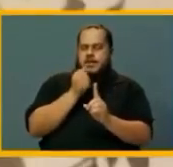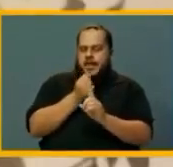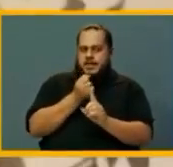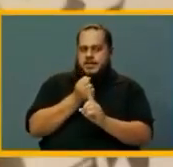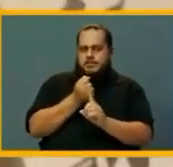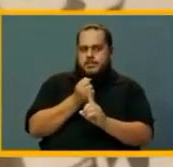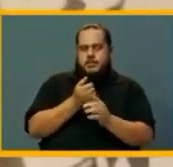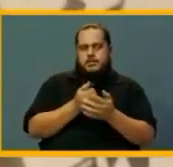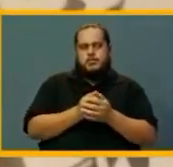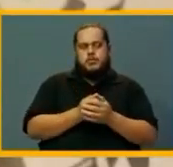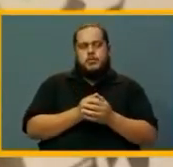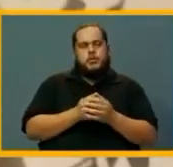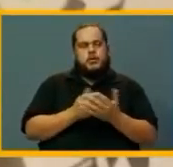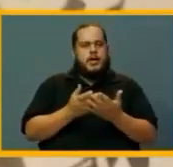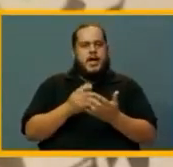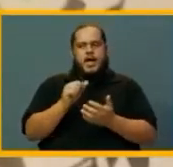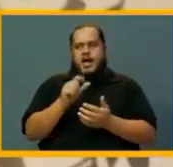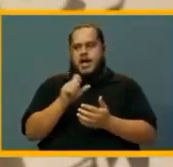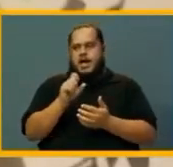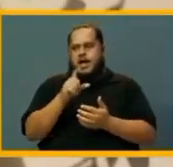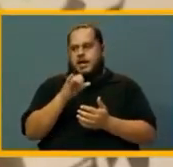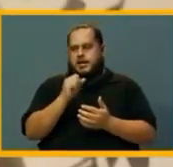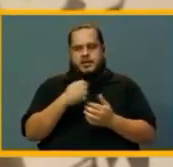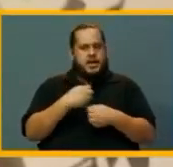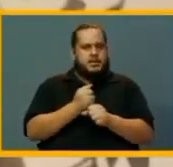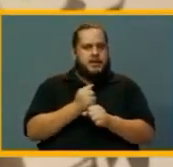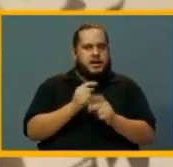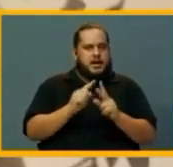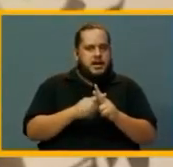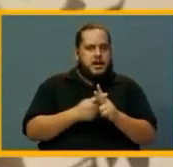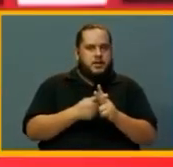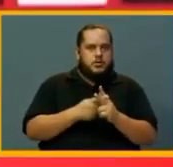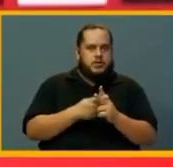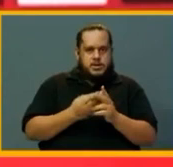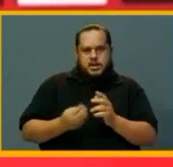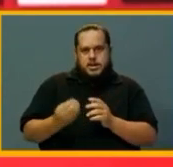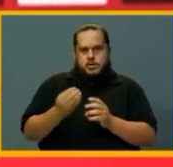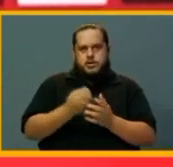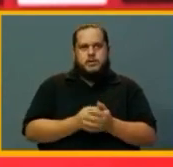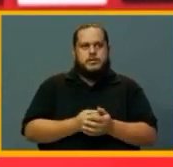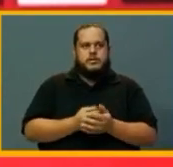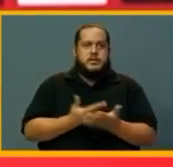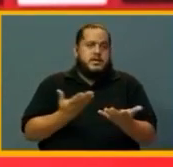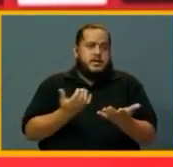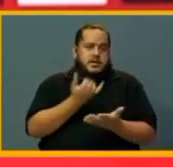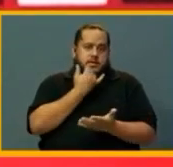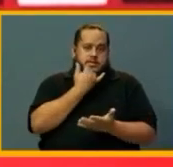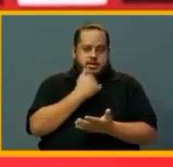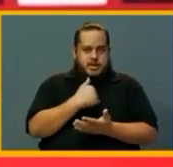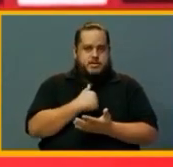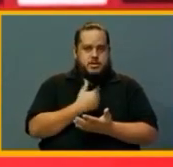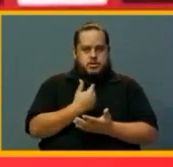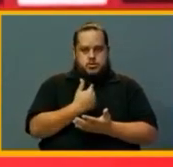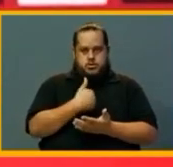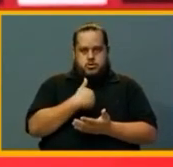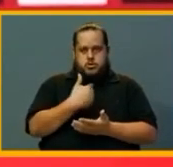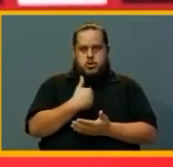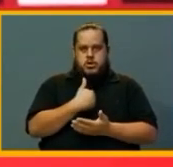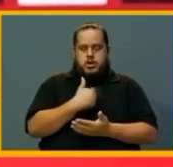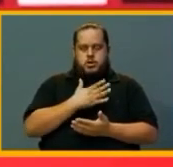en la derrota, en el éxito, hacerle ajustes a su función de juego. ¿Qué me va a suceder? Yo tengo el futuro bien